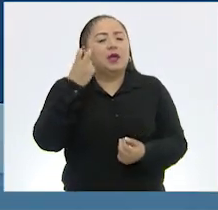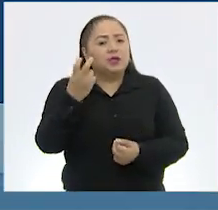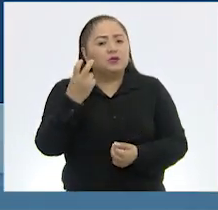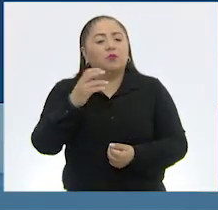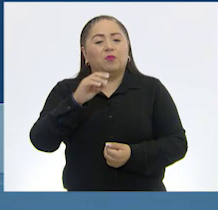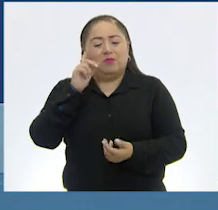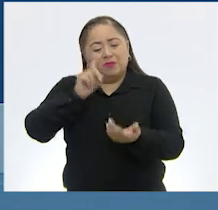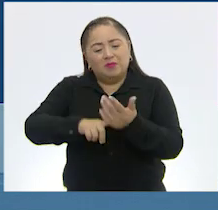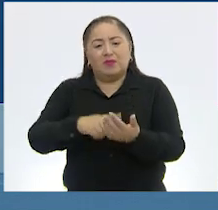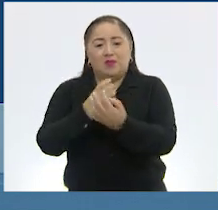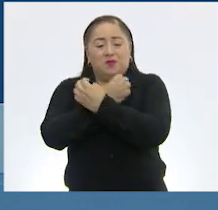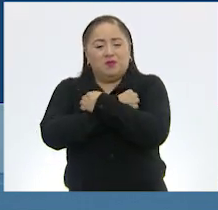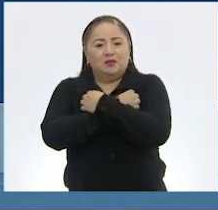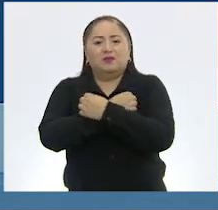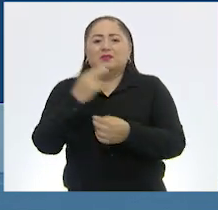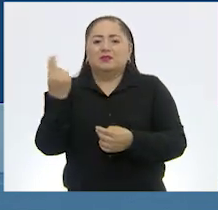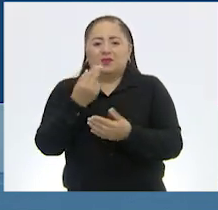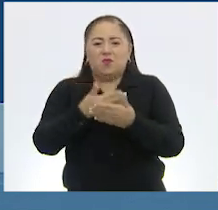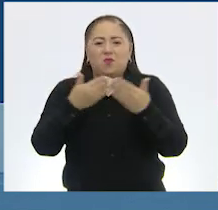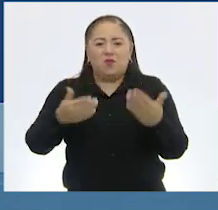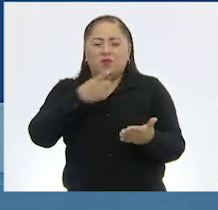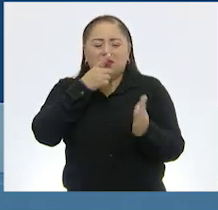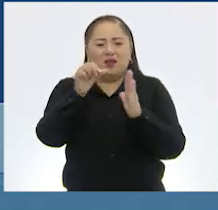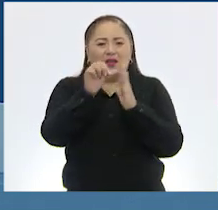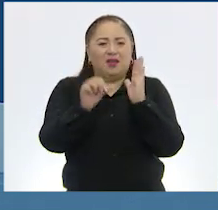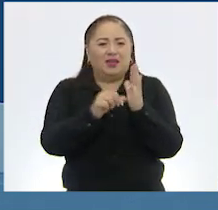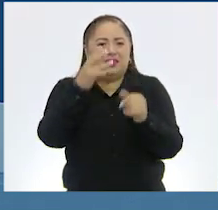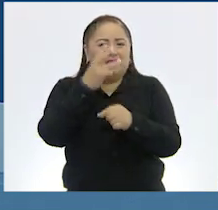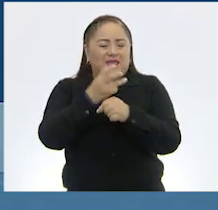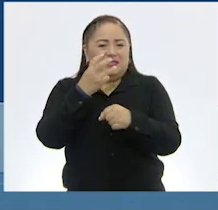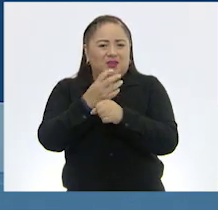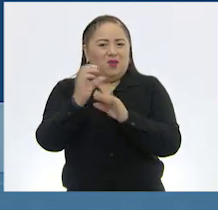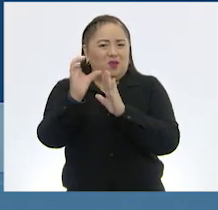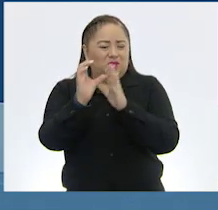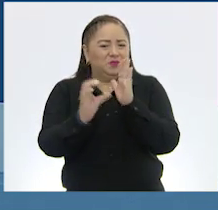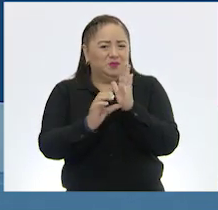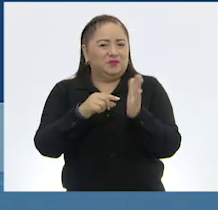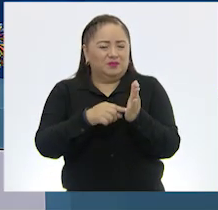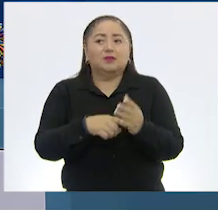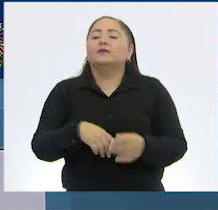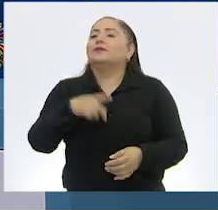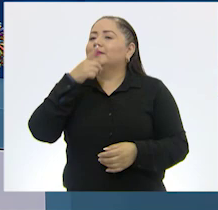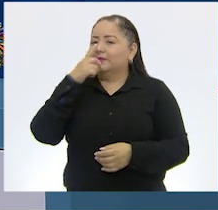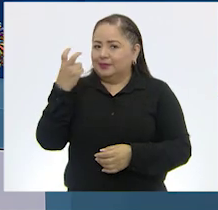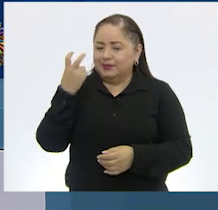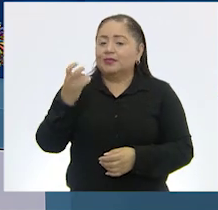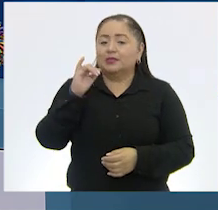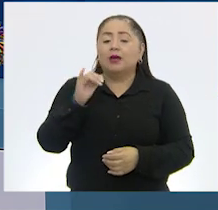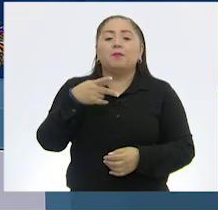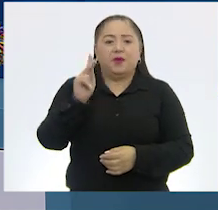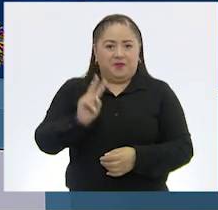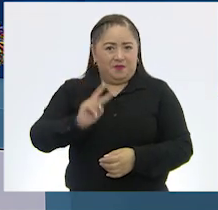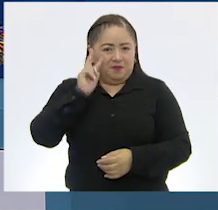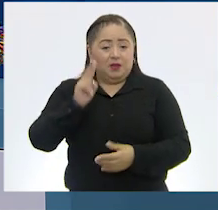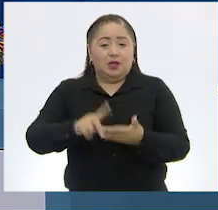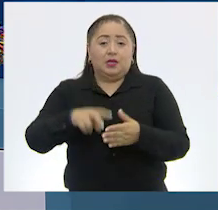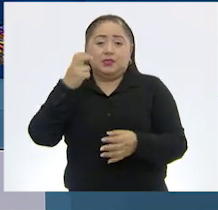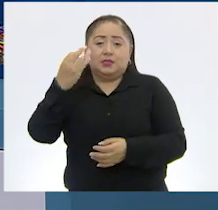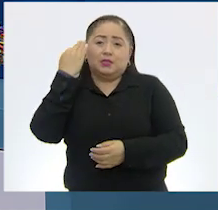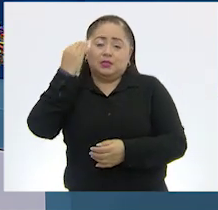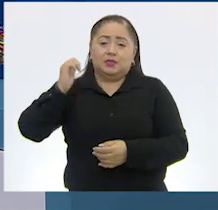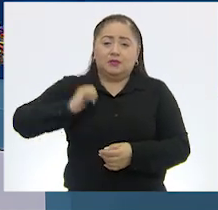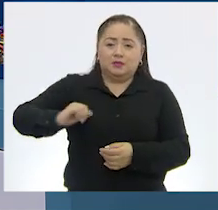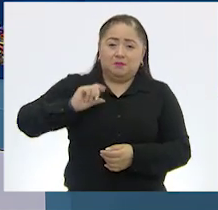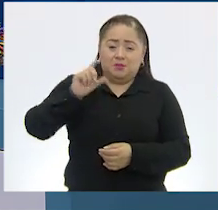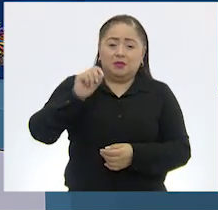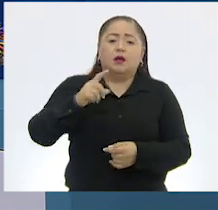logramos que la educación sea como lo marca el artículo 3º constitucional. Sí, Ton, aunque como veremos, a lo largo del siglo